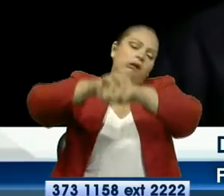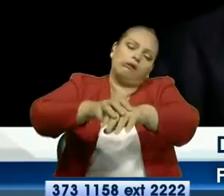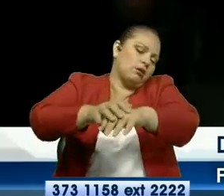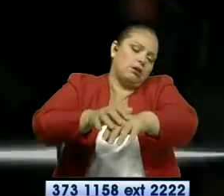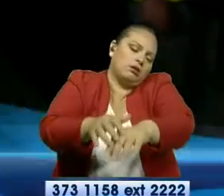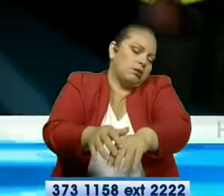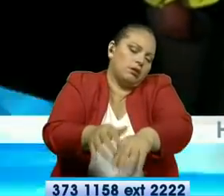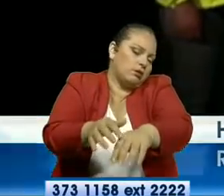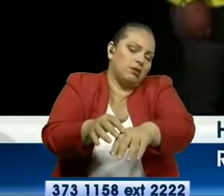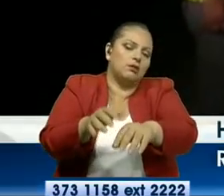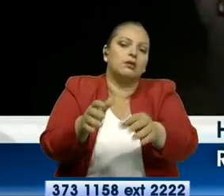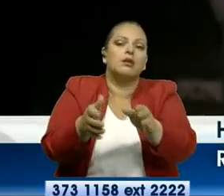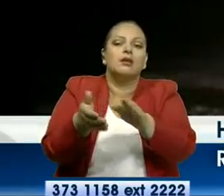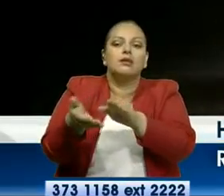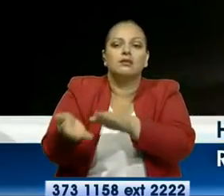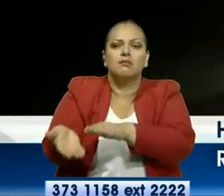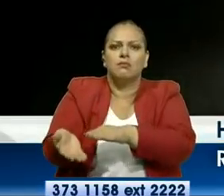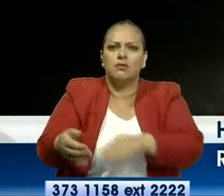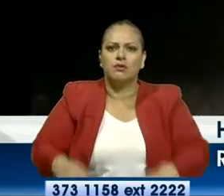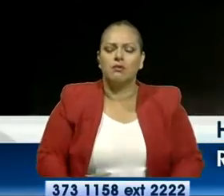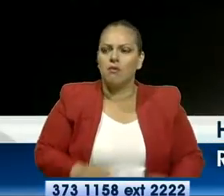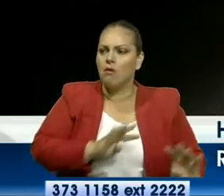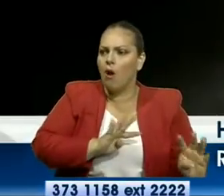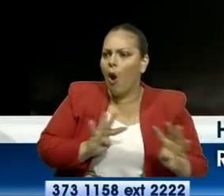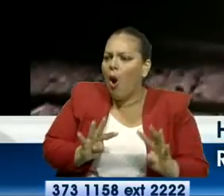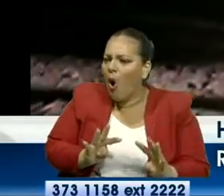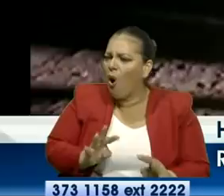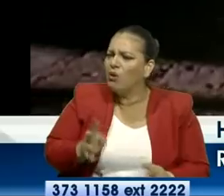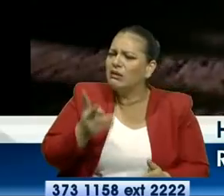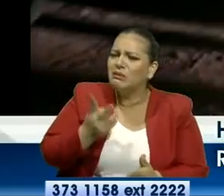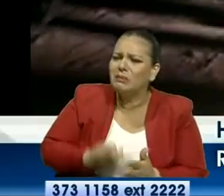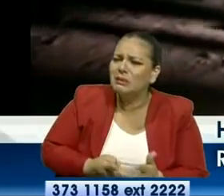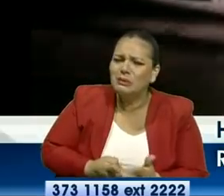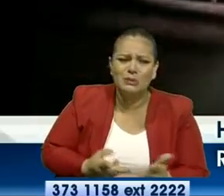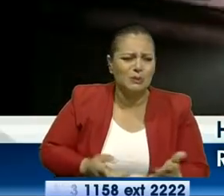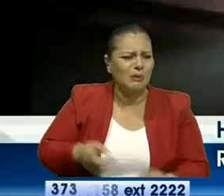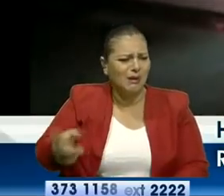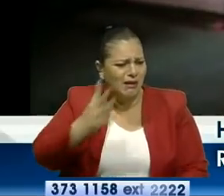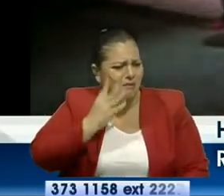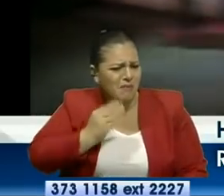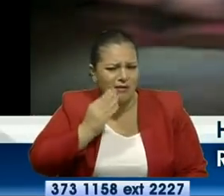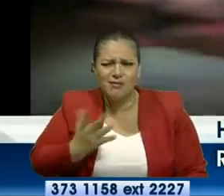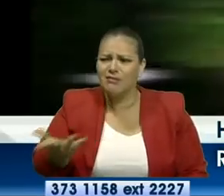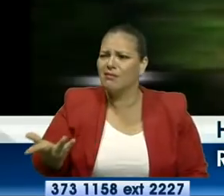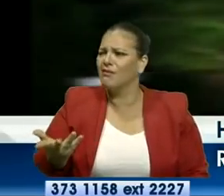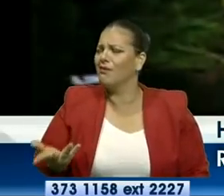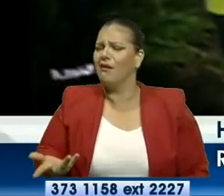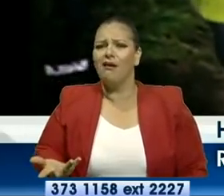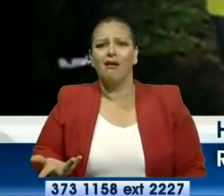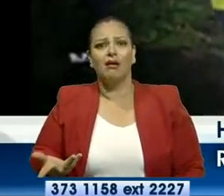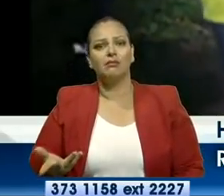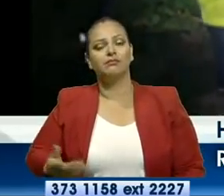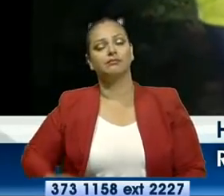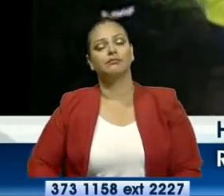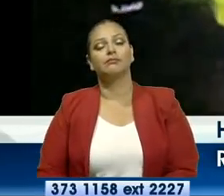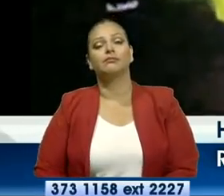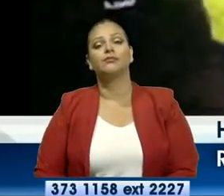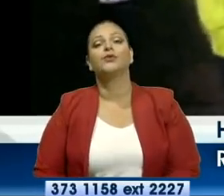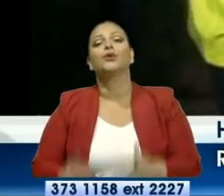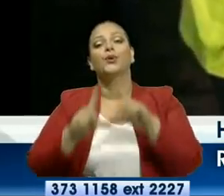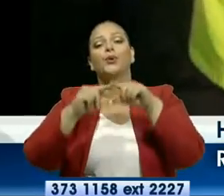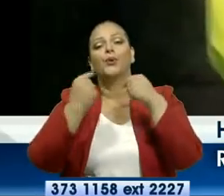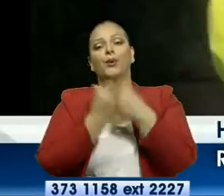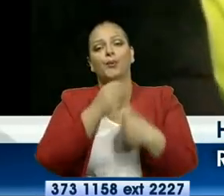Borondón y vive en el sector de la cooperativa San Francisco, aquí en el sector noroeste de Guayaquil. Agentes de criminalística